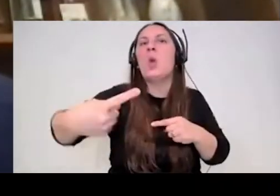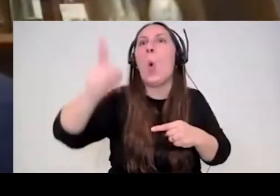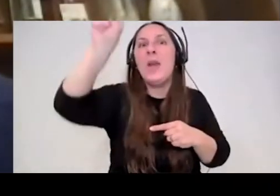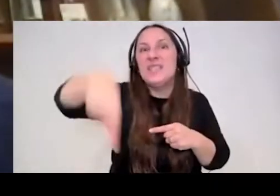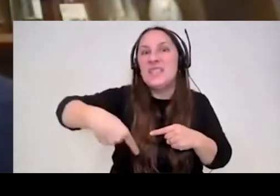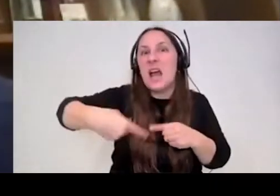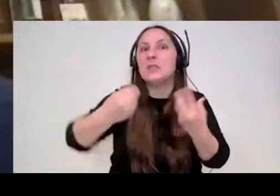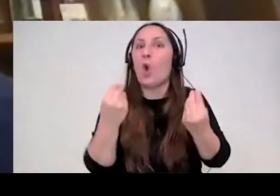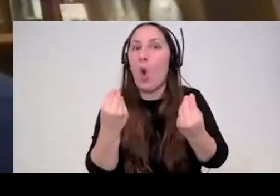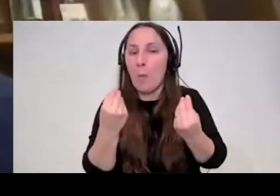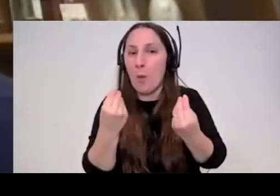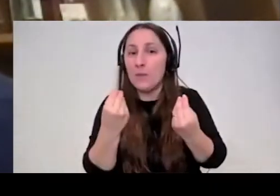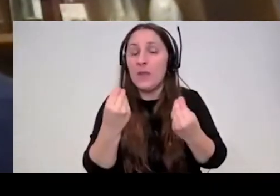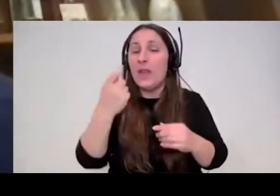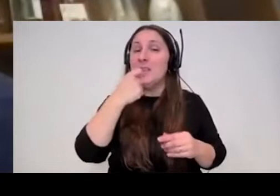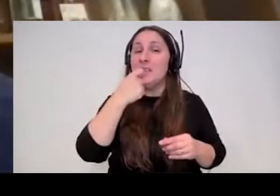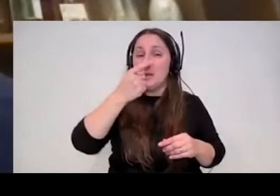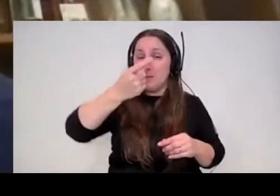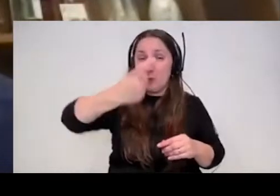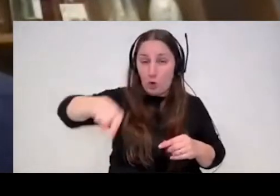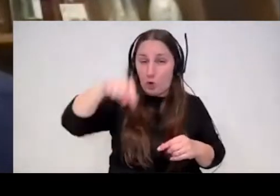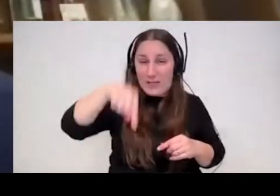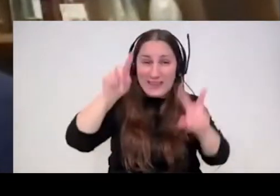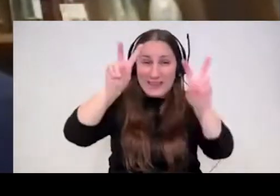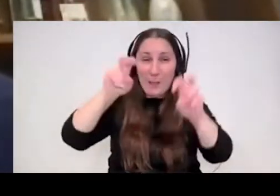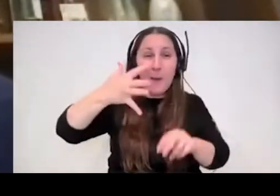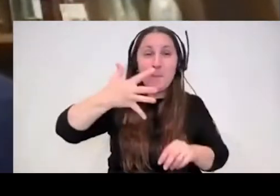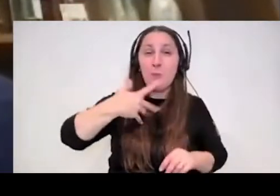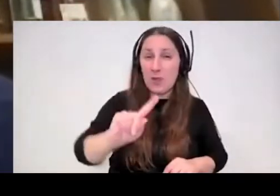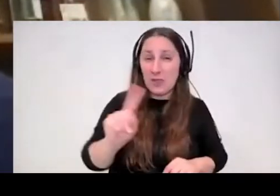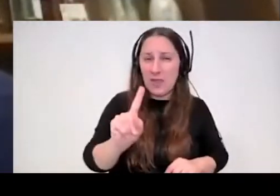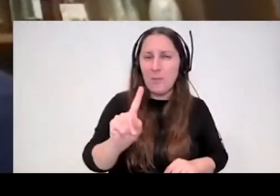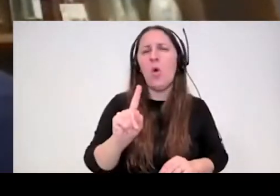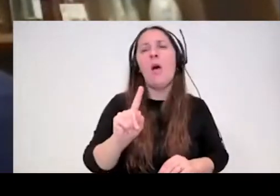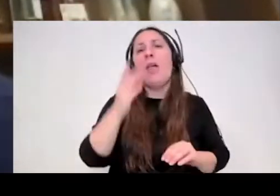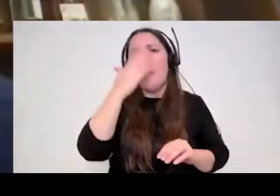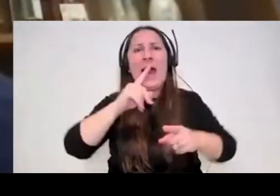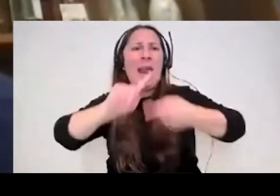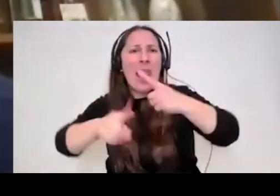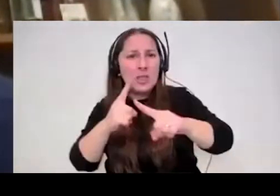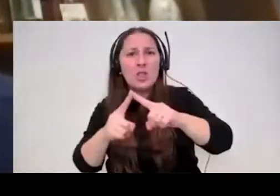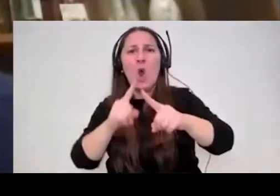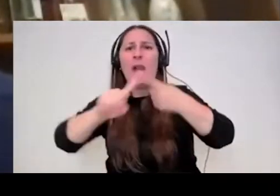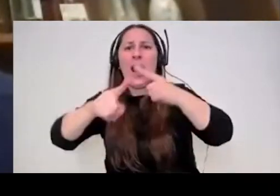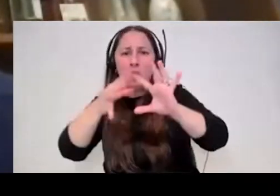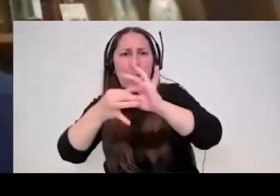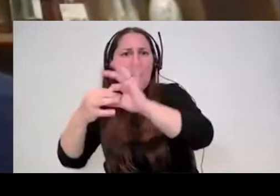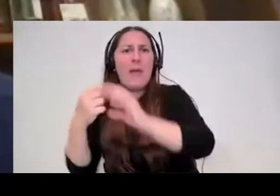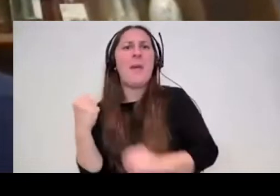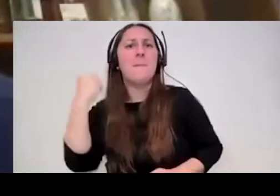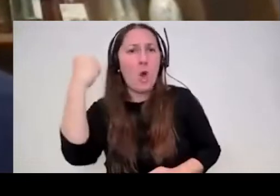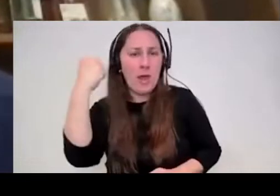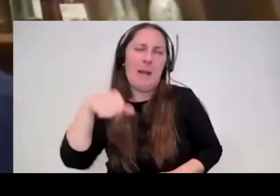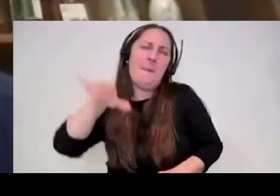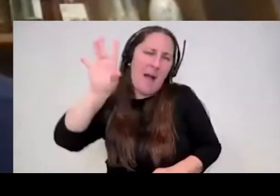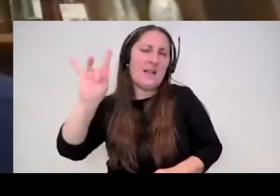entendemos esto, difícilmente vamos a entender las relaciones y correlaciones de poder en torno